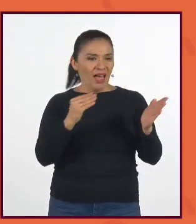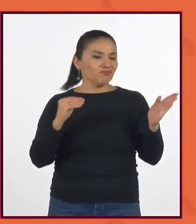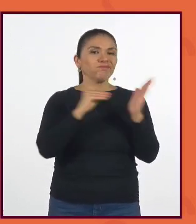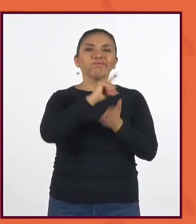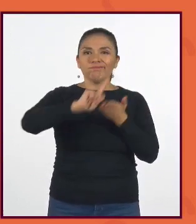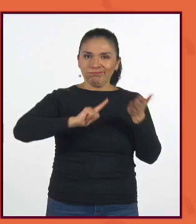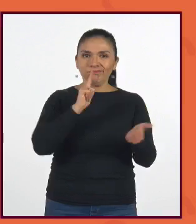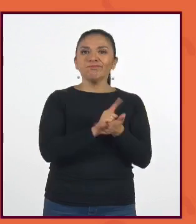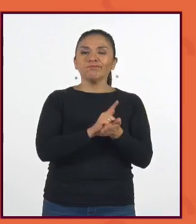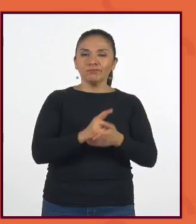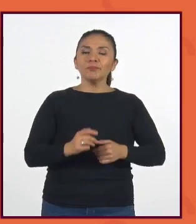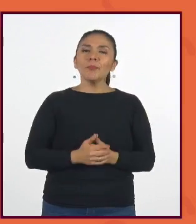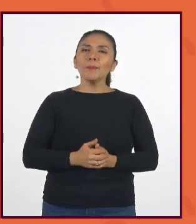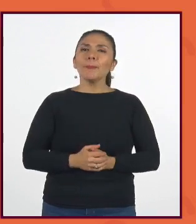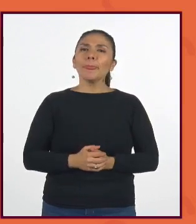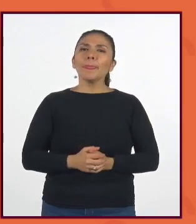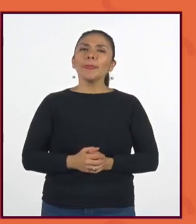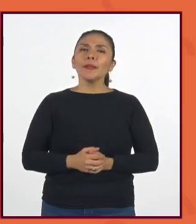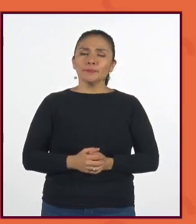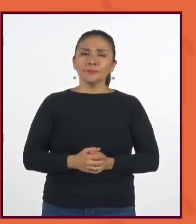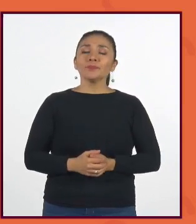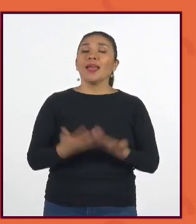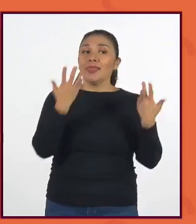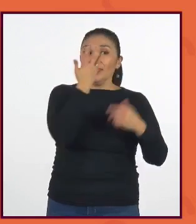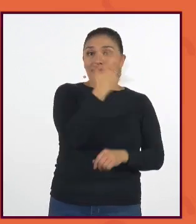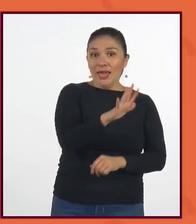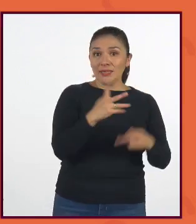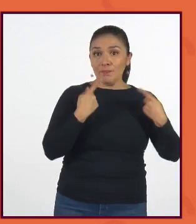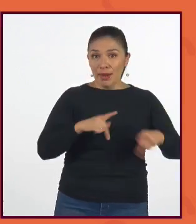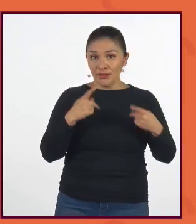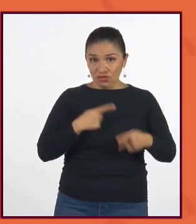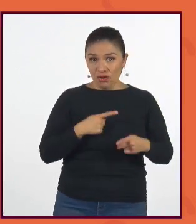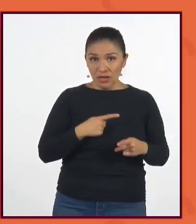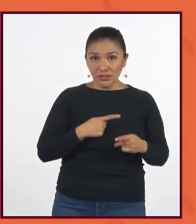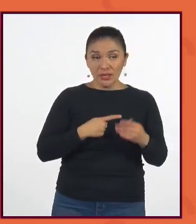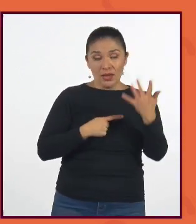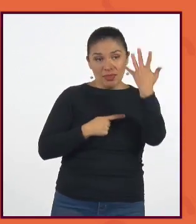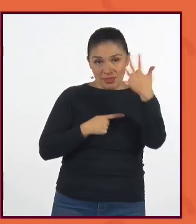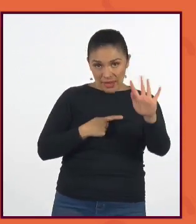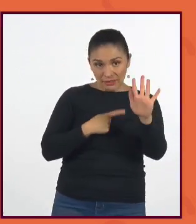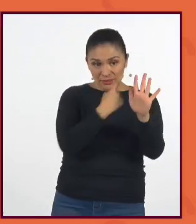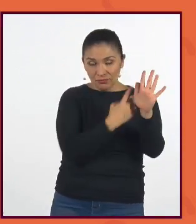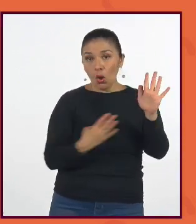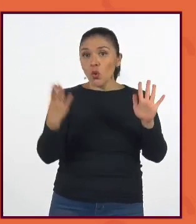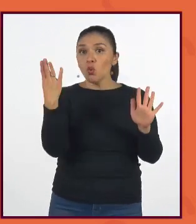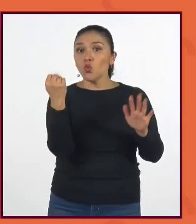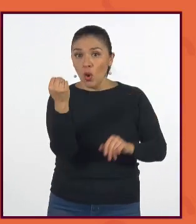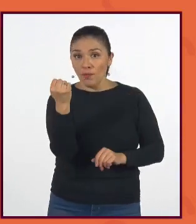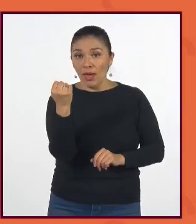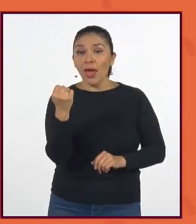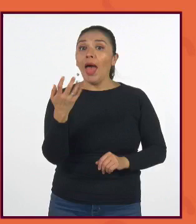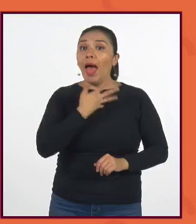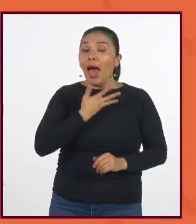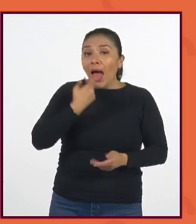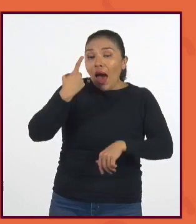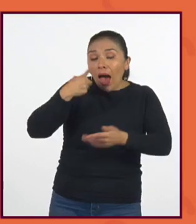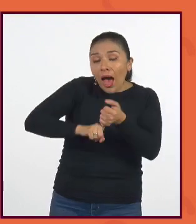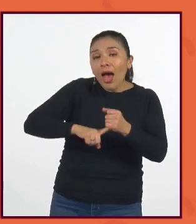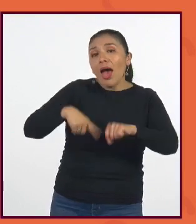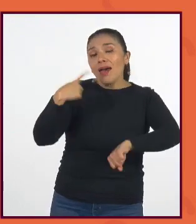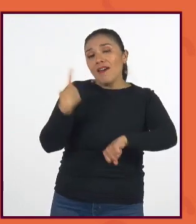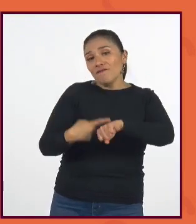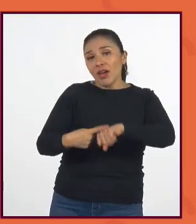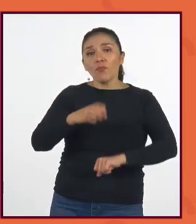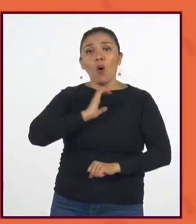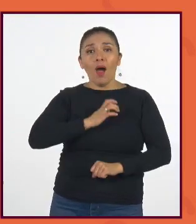públicos. 9 de cada 10 personas con cáncer de pulmón fuman o fumaron. Eso es